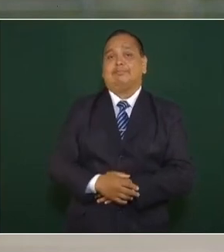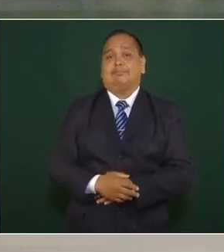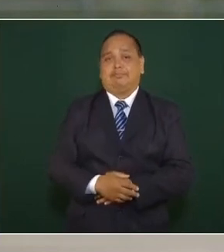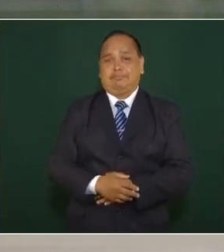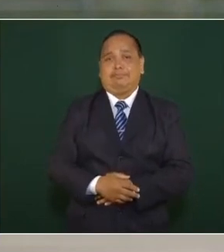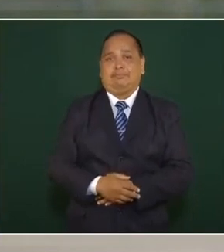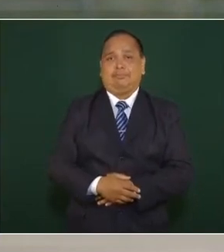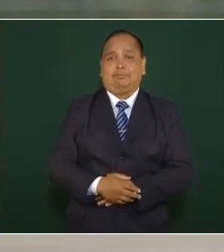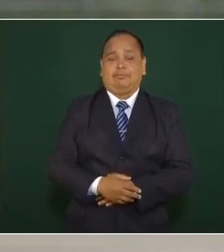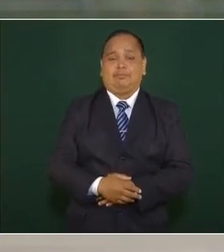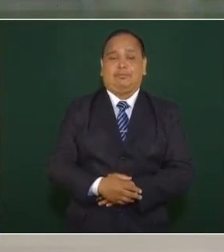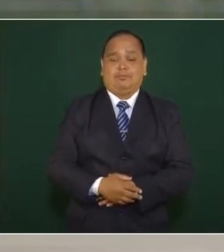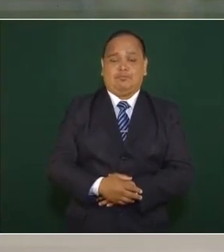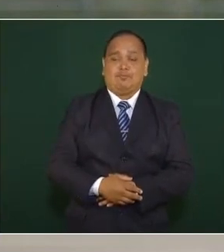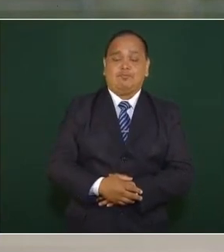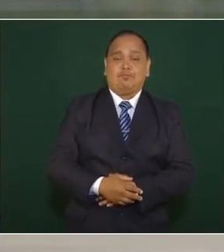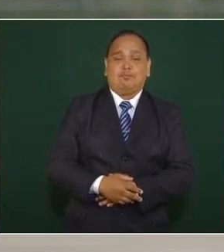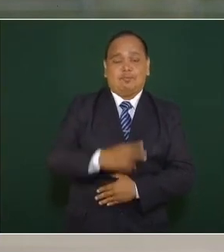ejerció el periodismo,